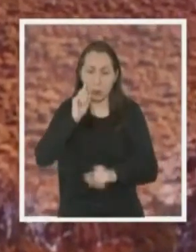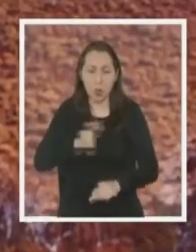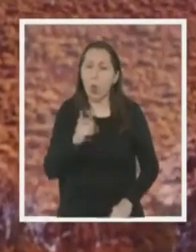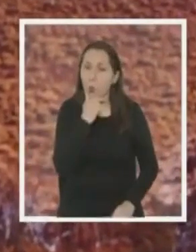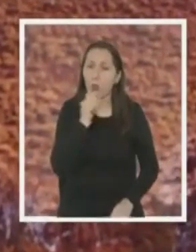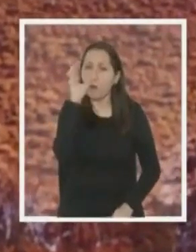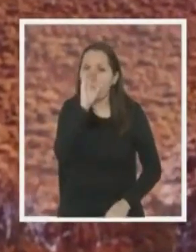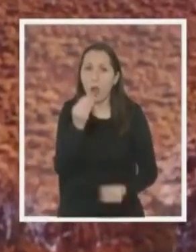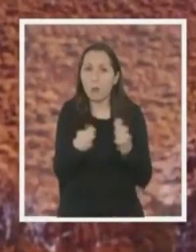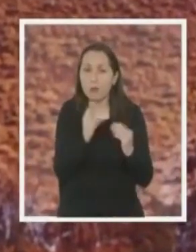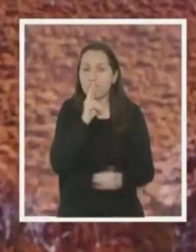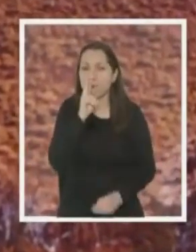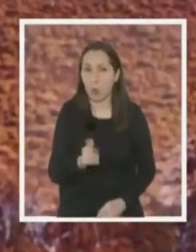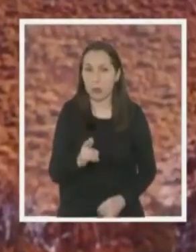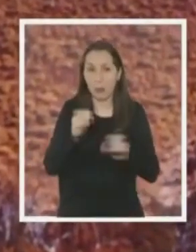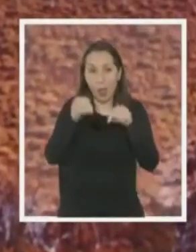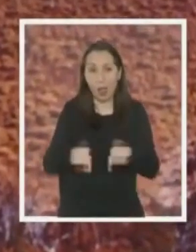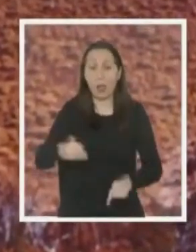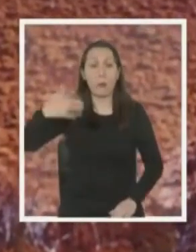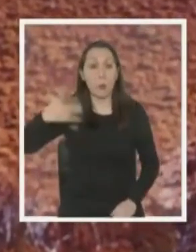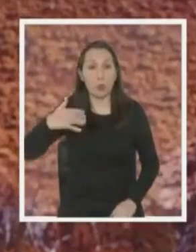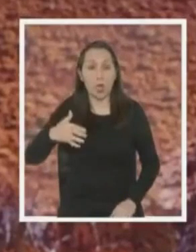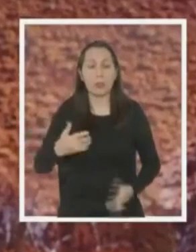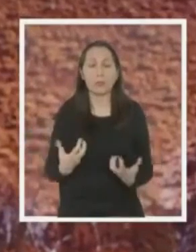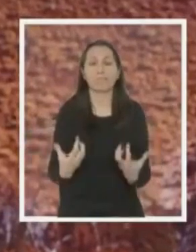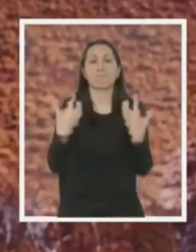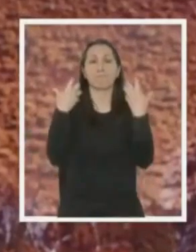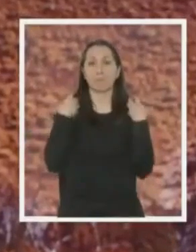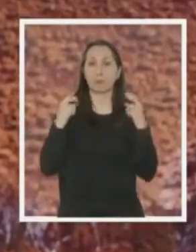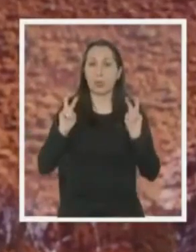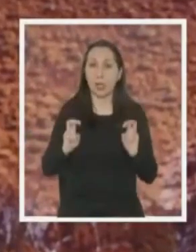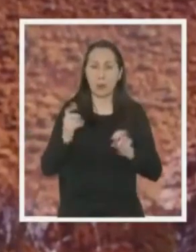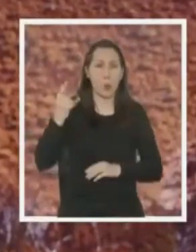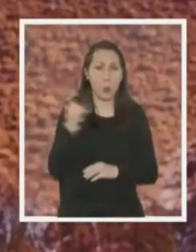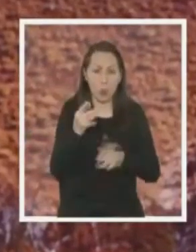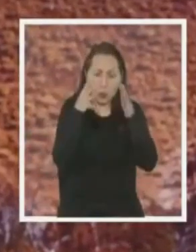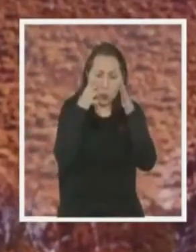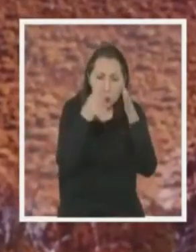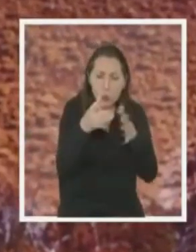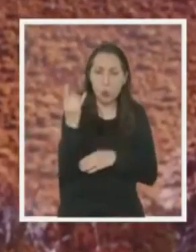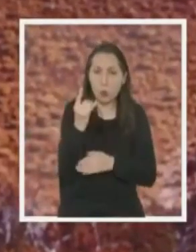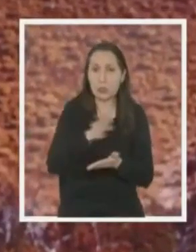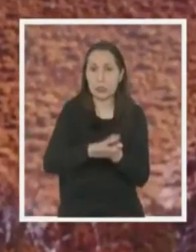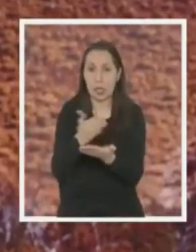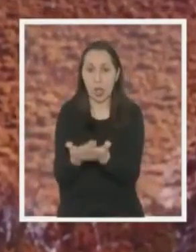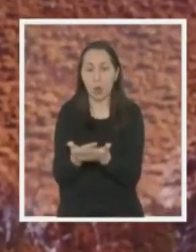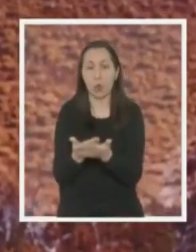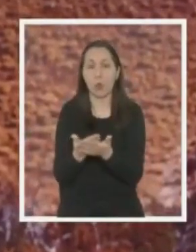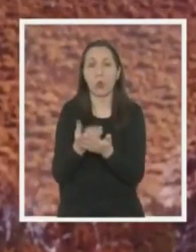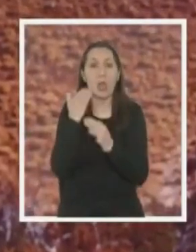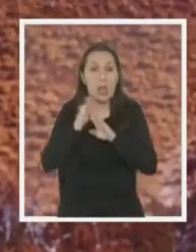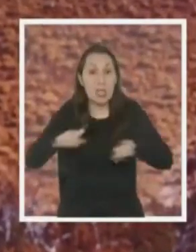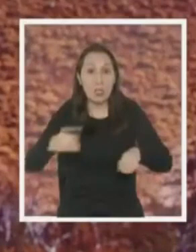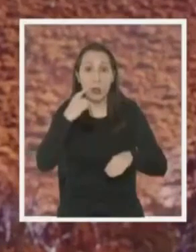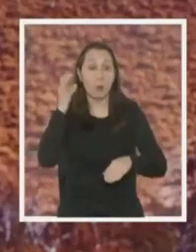duda. Pero acá lo importante es hacerse cargo de la emergencia, de la urgencia y de la salud de nuestros